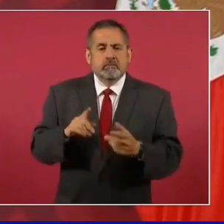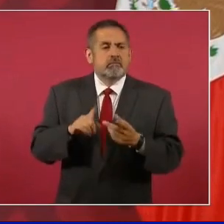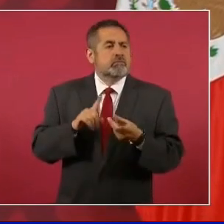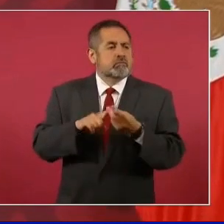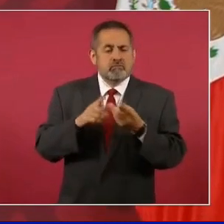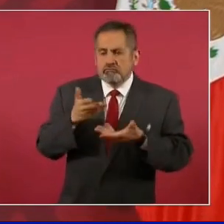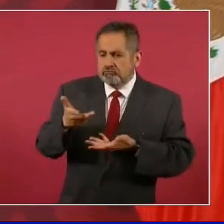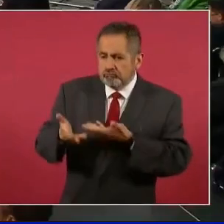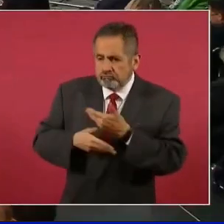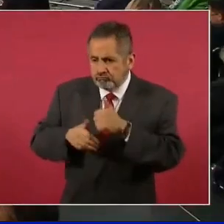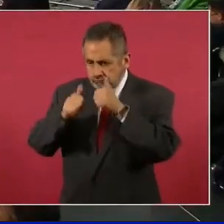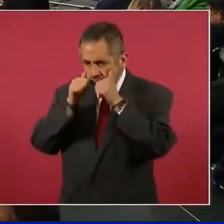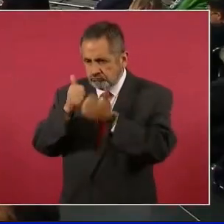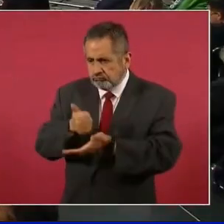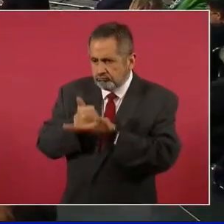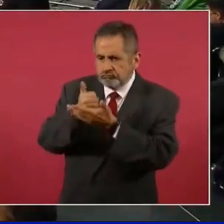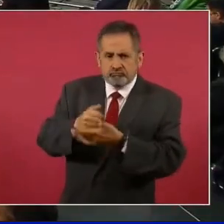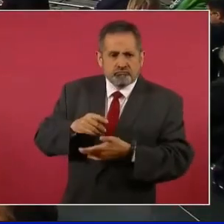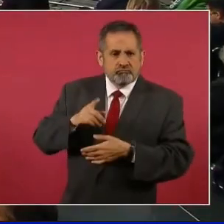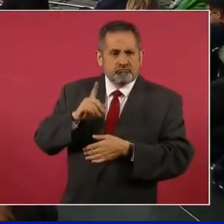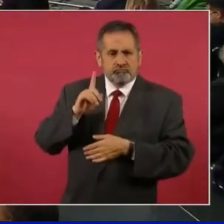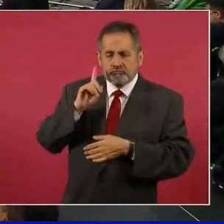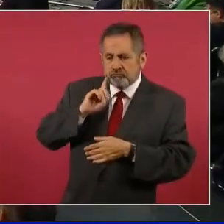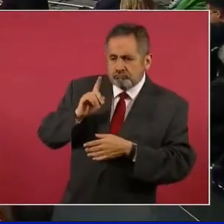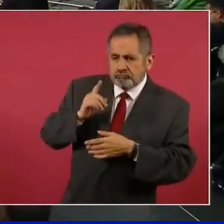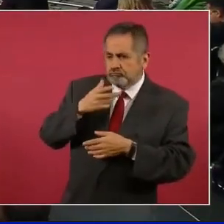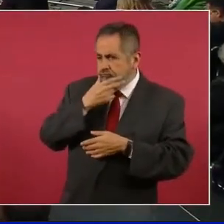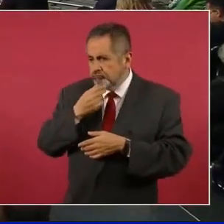público, el siervo de la nación?